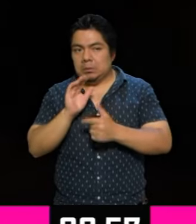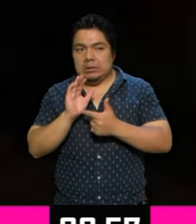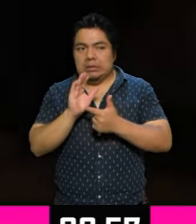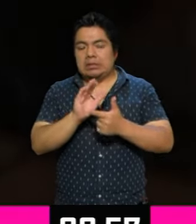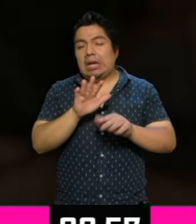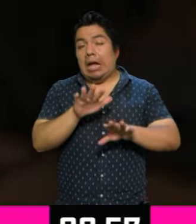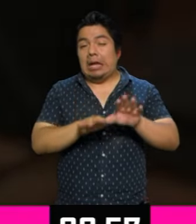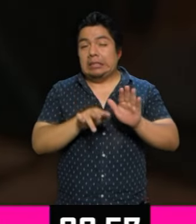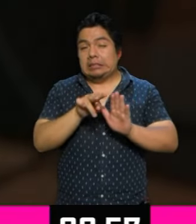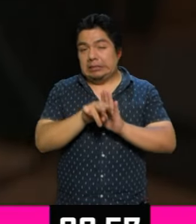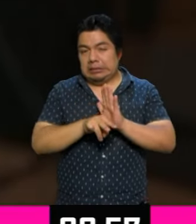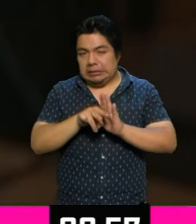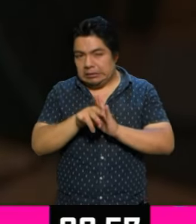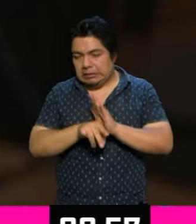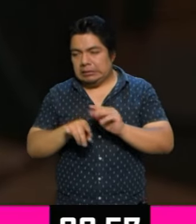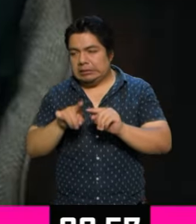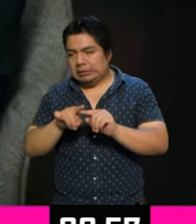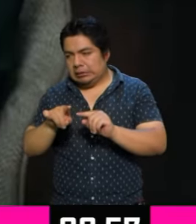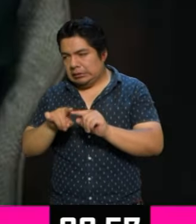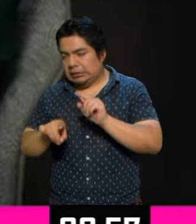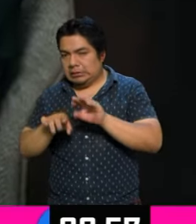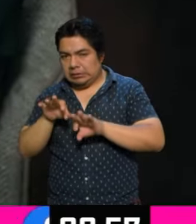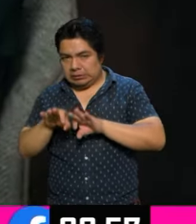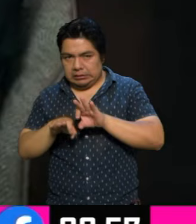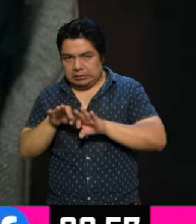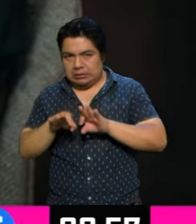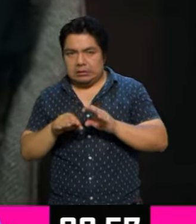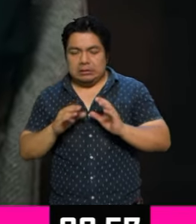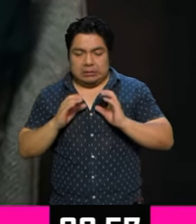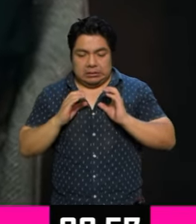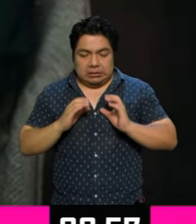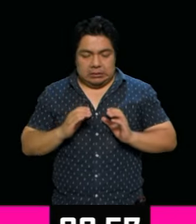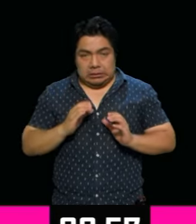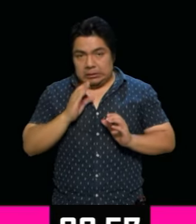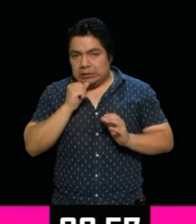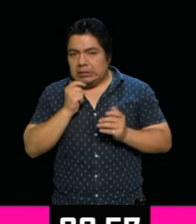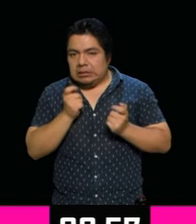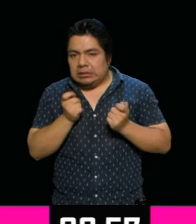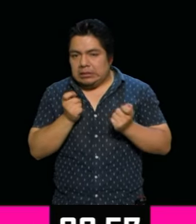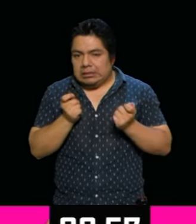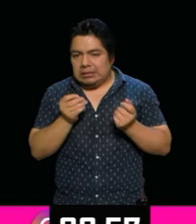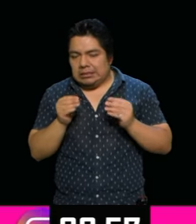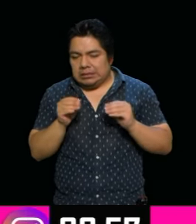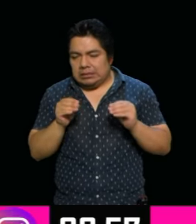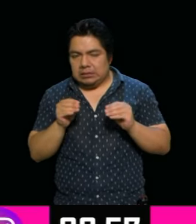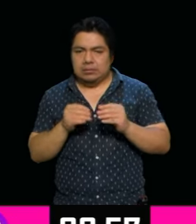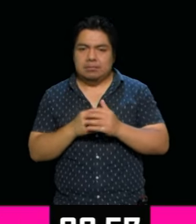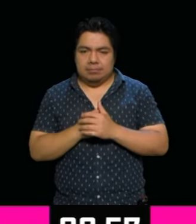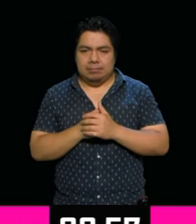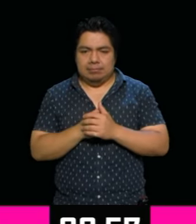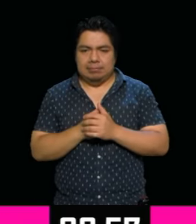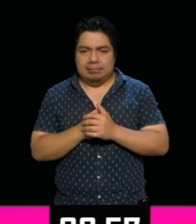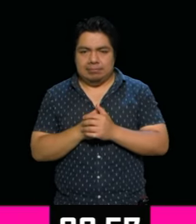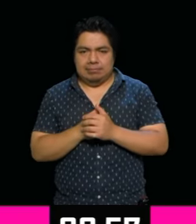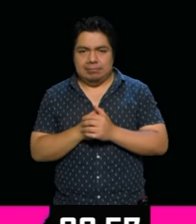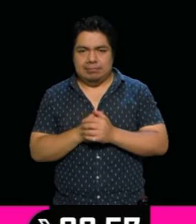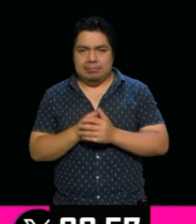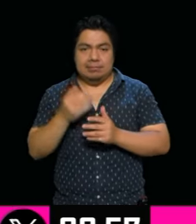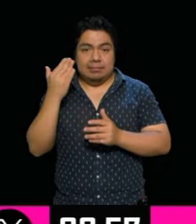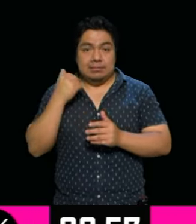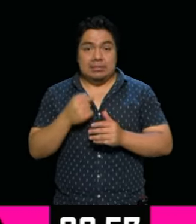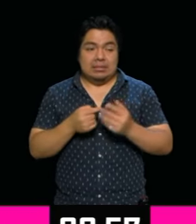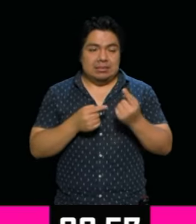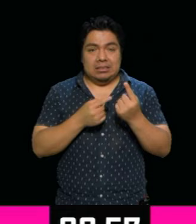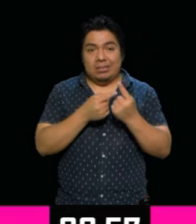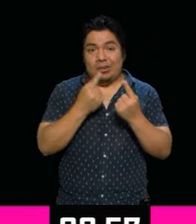en videos, ahí lo vamos a ver, se queda así nada más. O sea, su cuerpo no se puede mover. Wow. Y resulta que este síndrome solo le pasa a una de un millón de